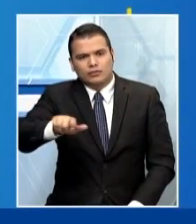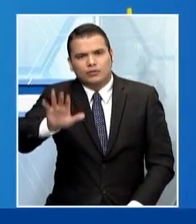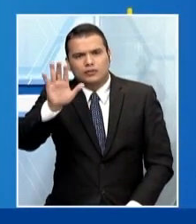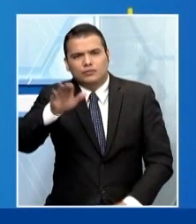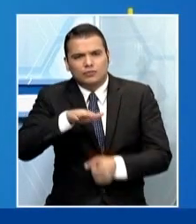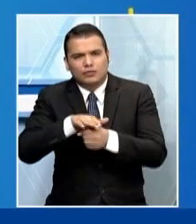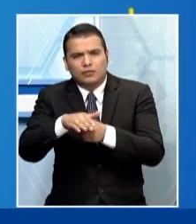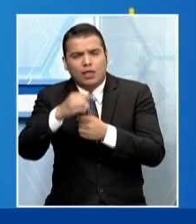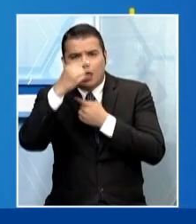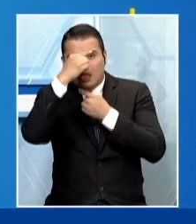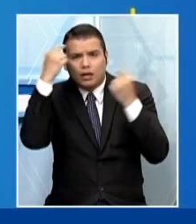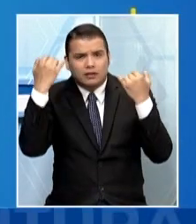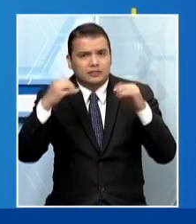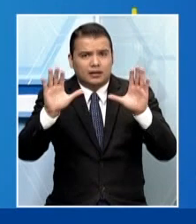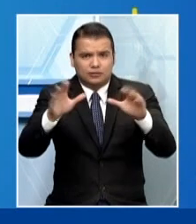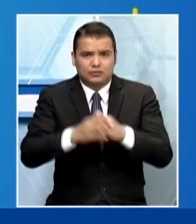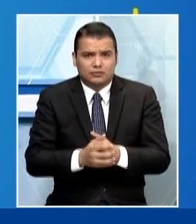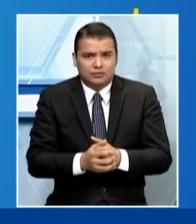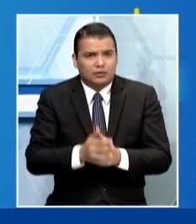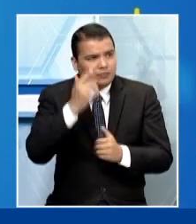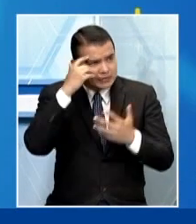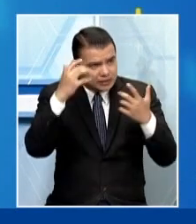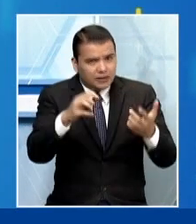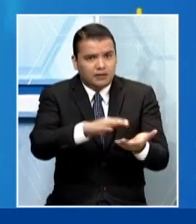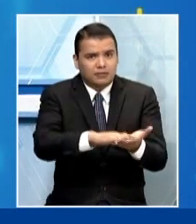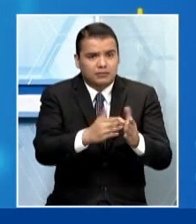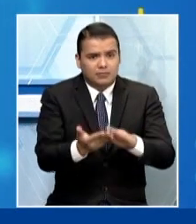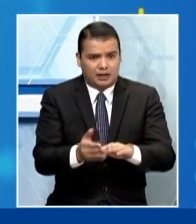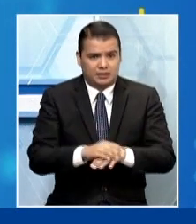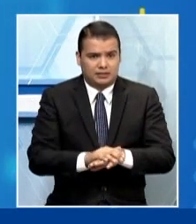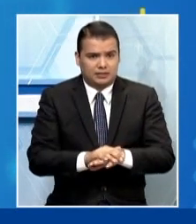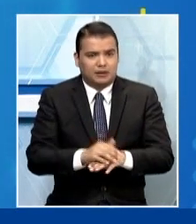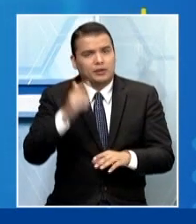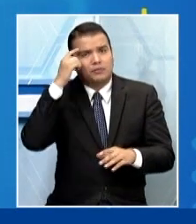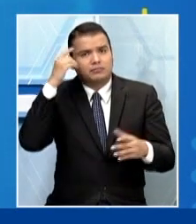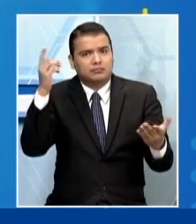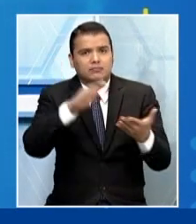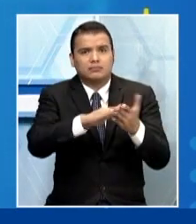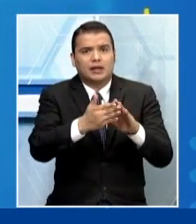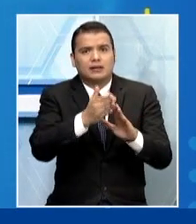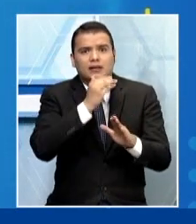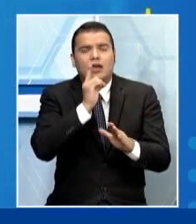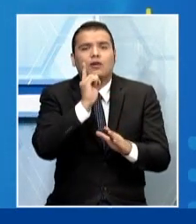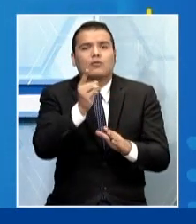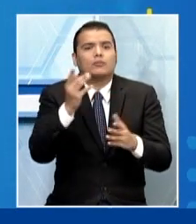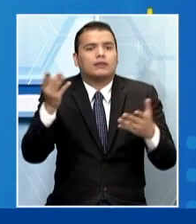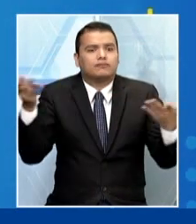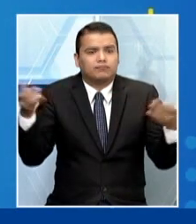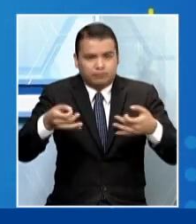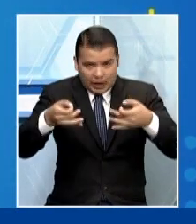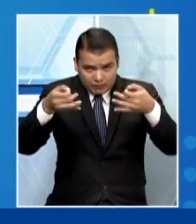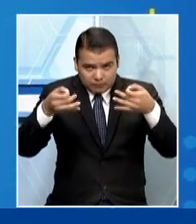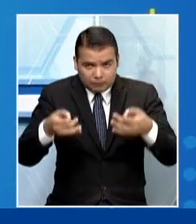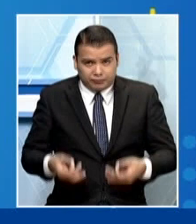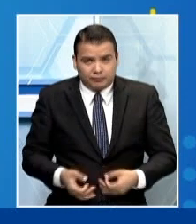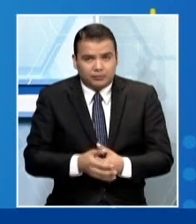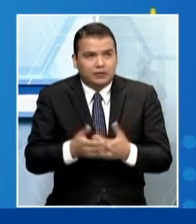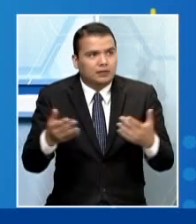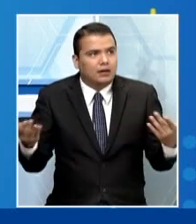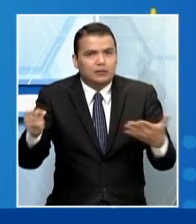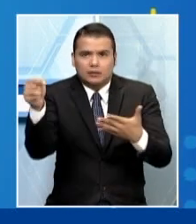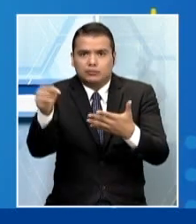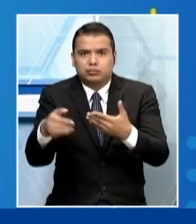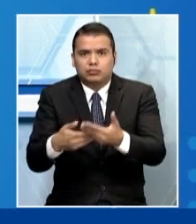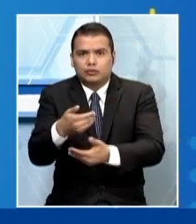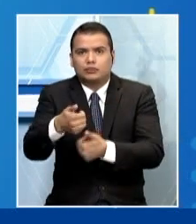situación, ¿sabes? La gente de Buenaventura quiere vivir tranquila, pero no puede vivir tranquila porque no hay garantías. ¿Te parece poco todo lo que vive la gente?